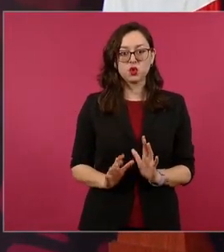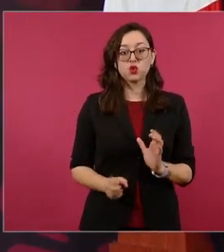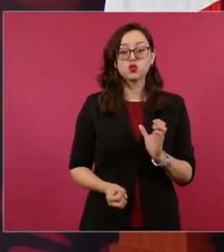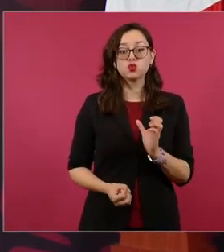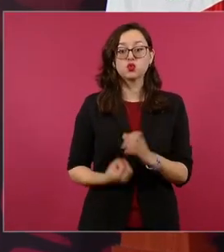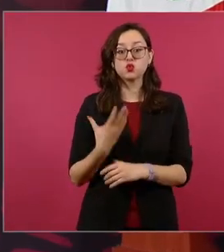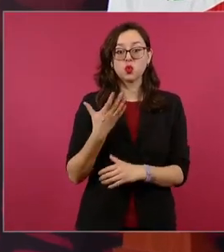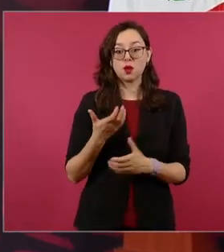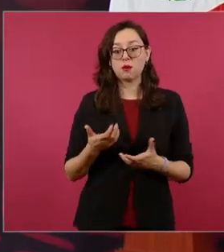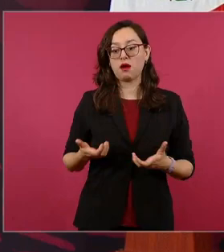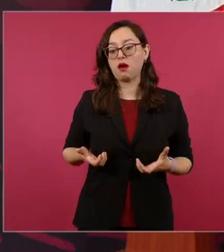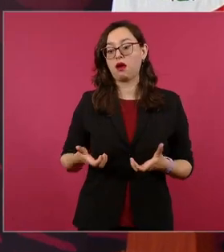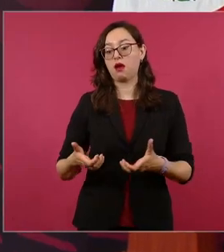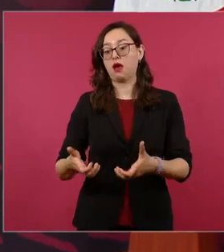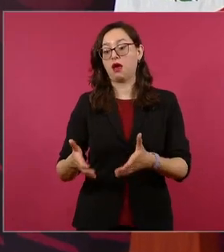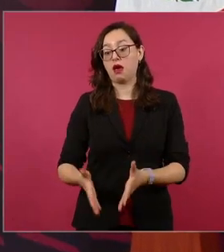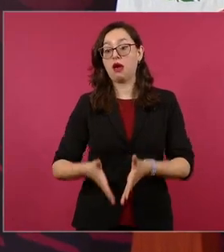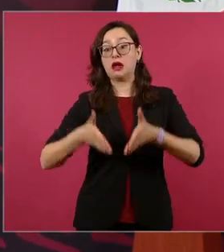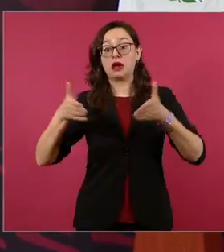amplia.